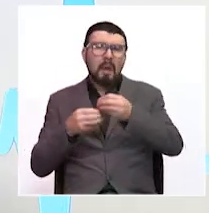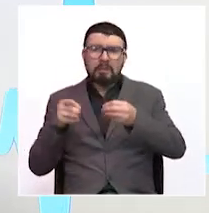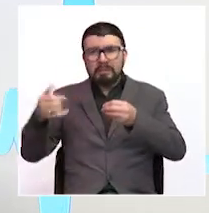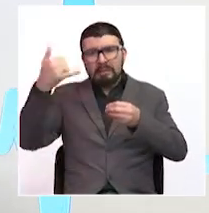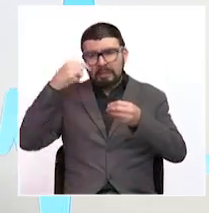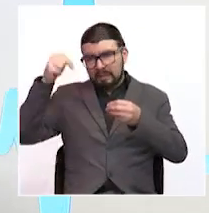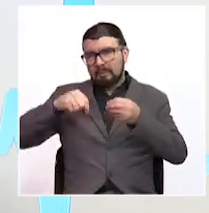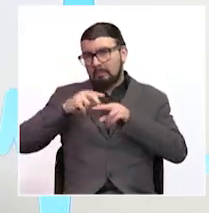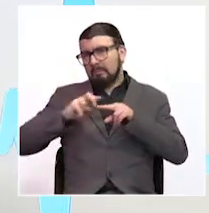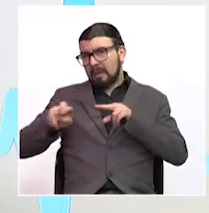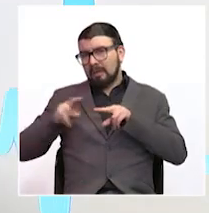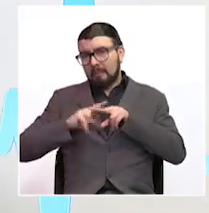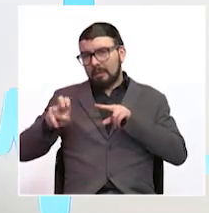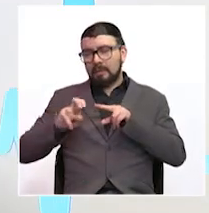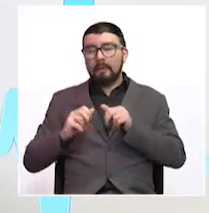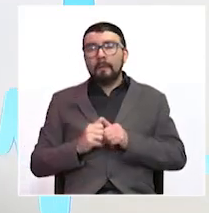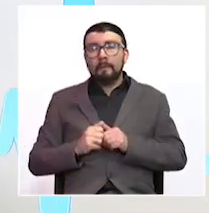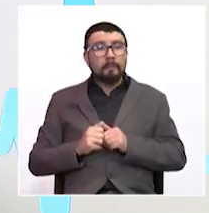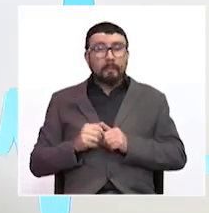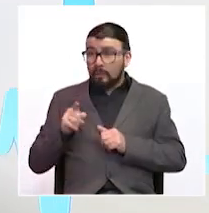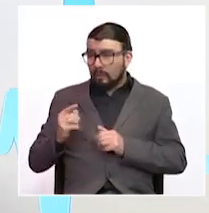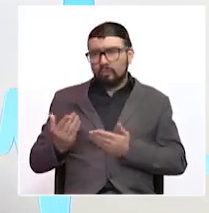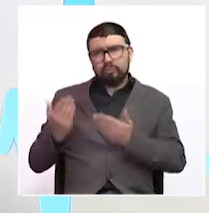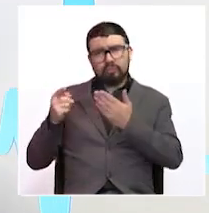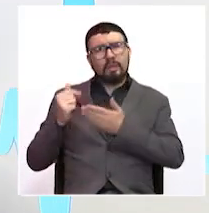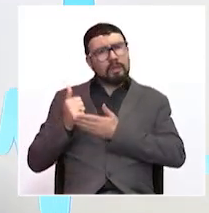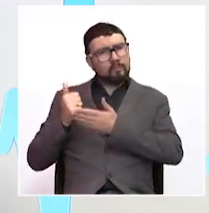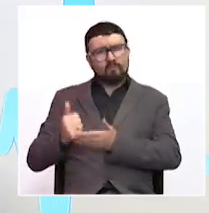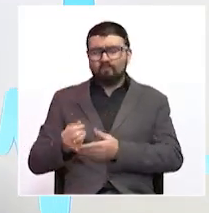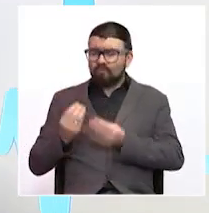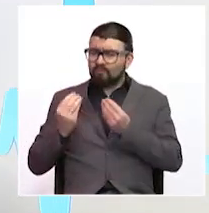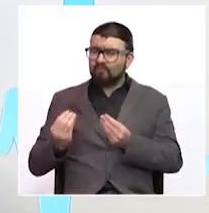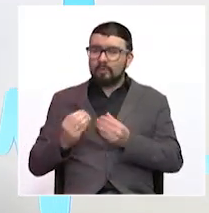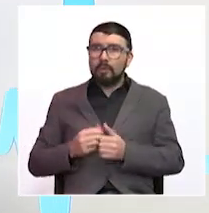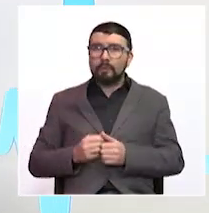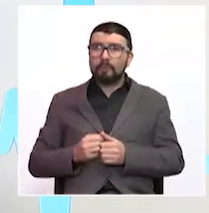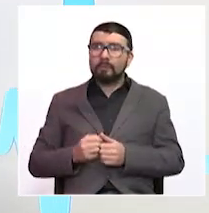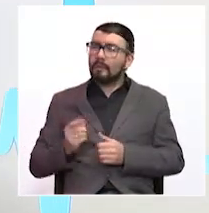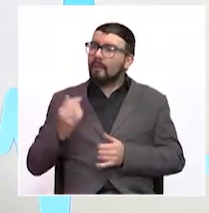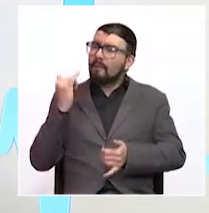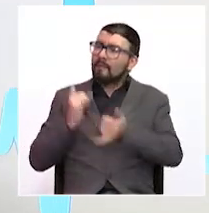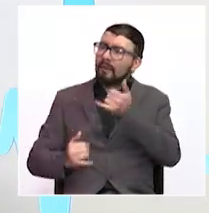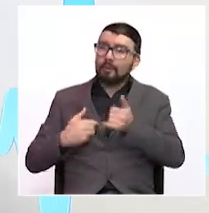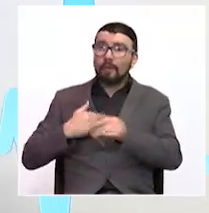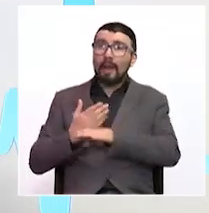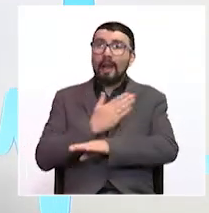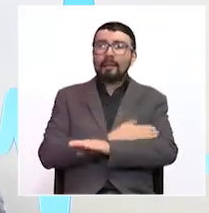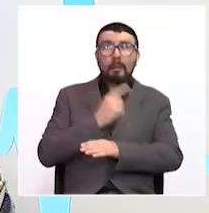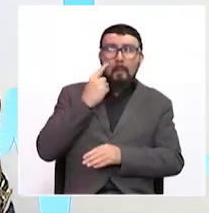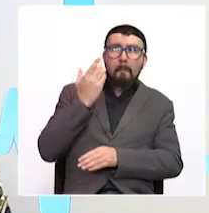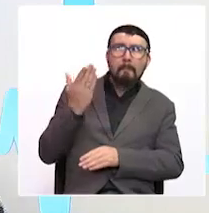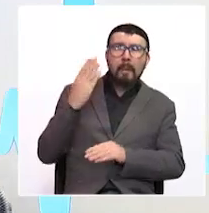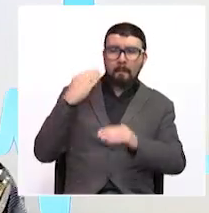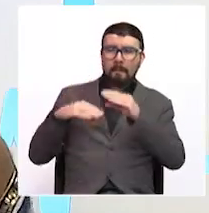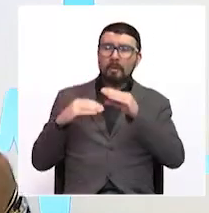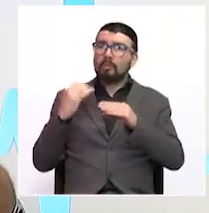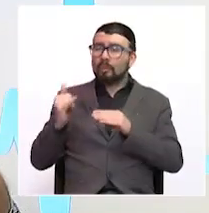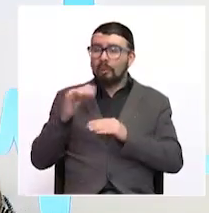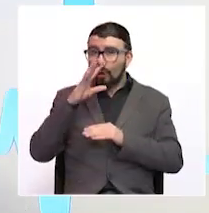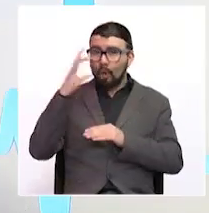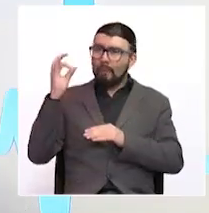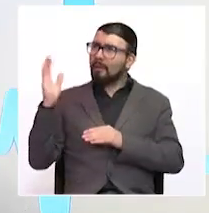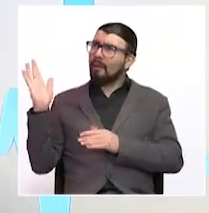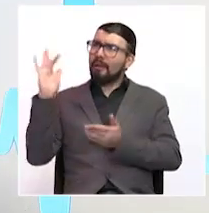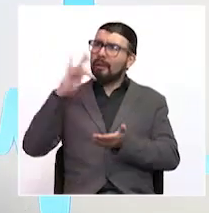realmente una persona que les puede ser de una gran ayuda finalmente porque les quiero dejar una nota maravillosa de un señor que fue y me mostró